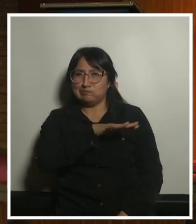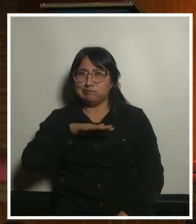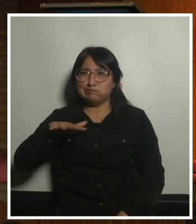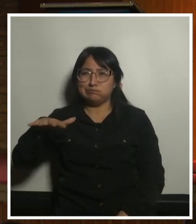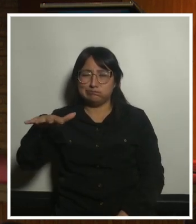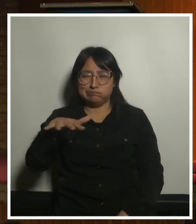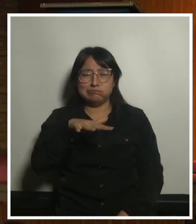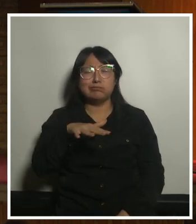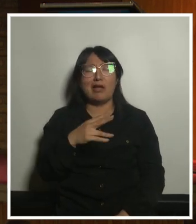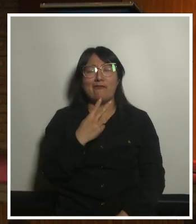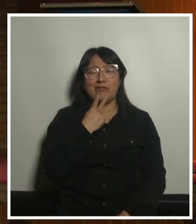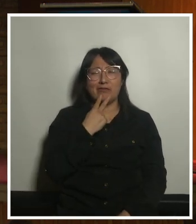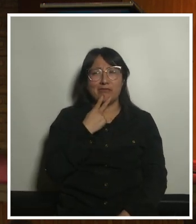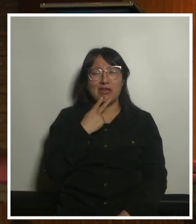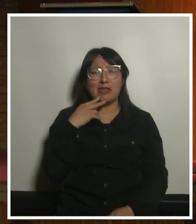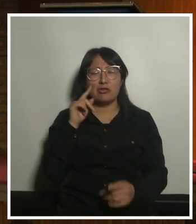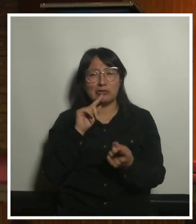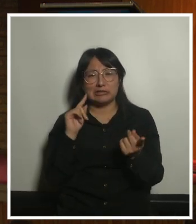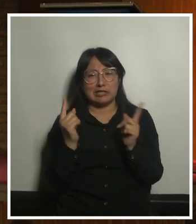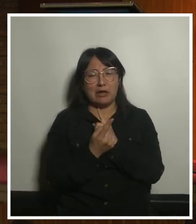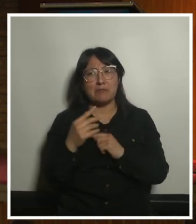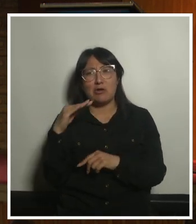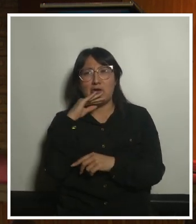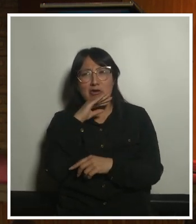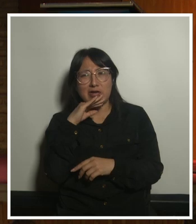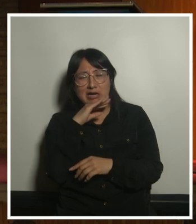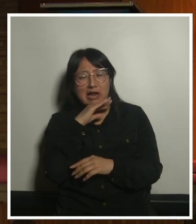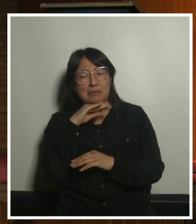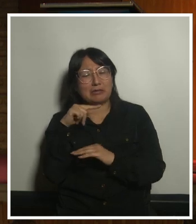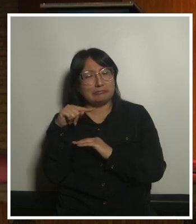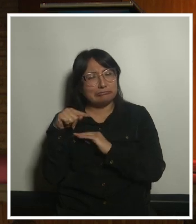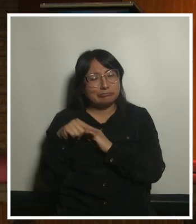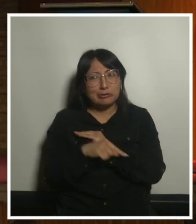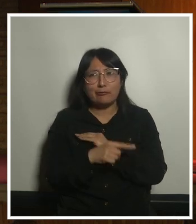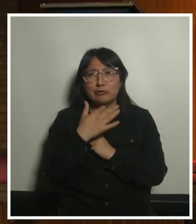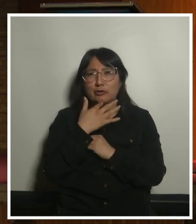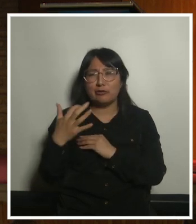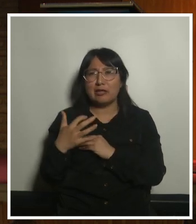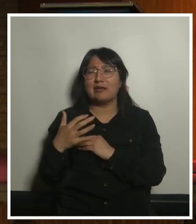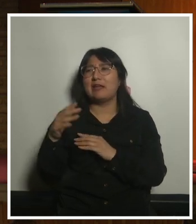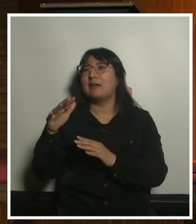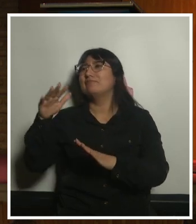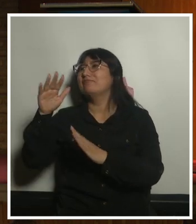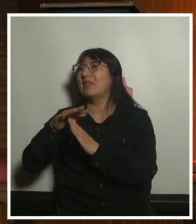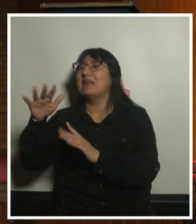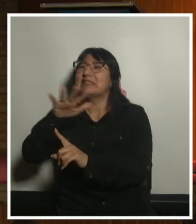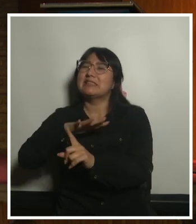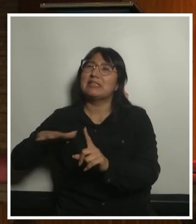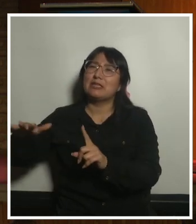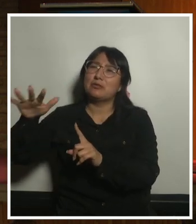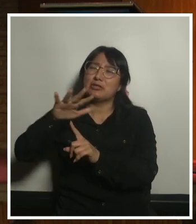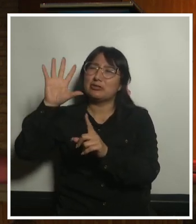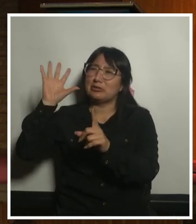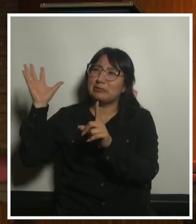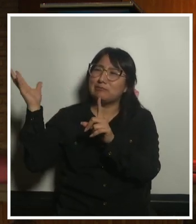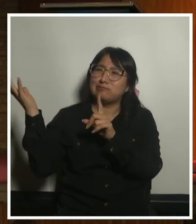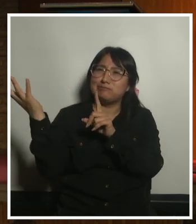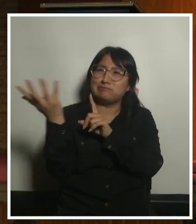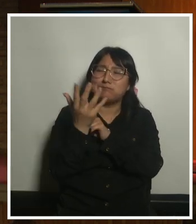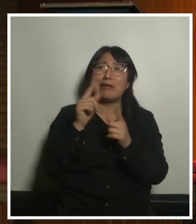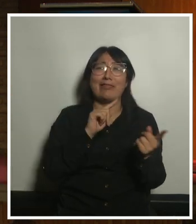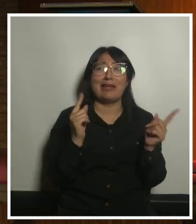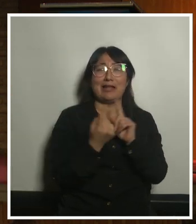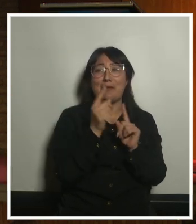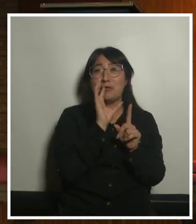estado experimentando cambios muy rápidos, muy severos, a raíz de eventos extremos derivados de la componente antropogénica del cambio